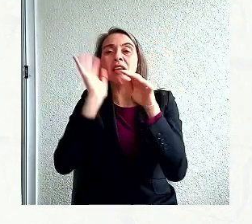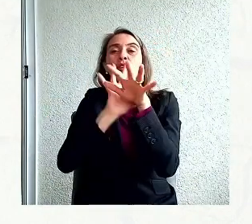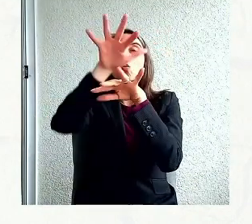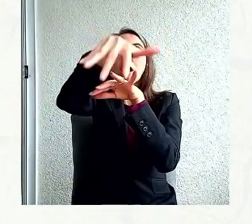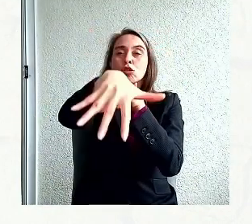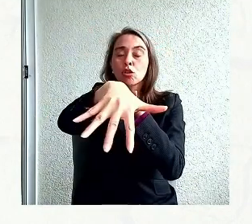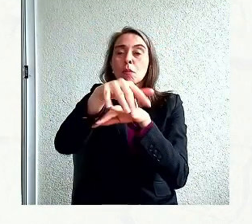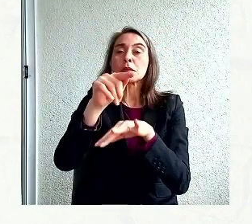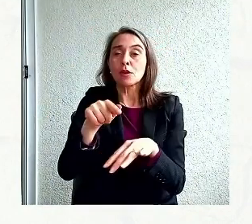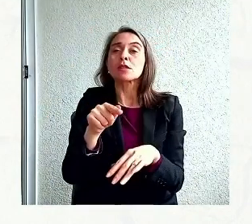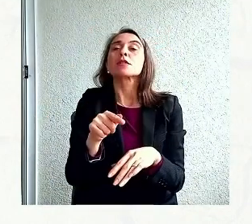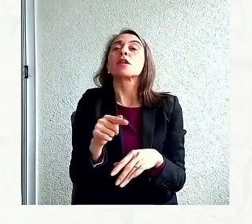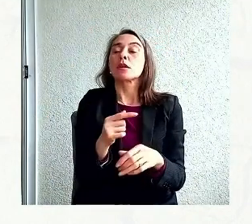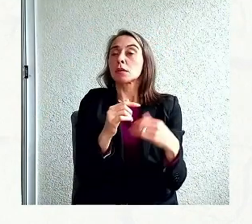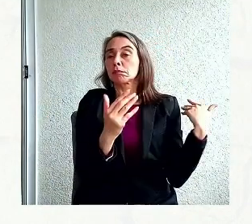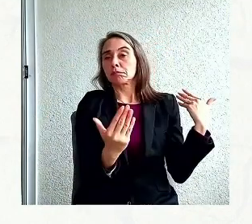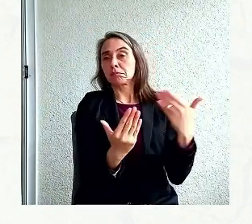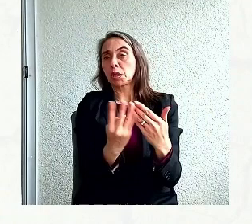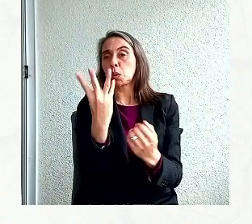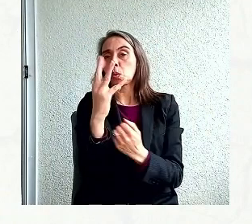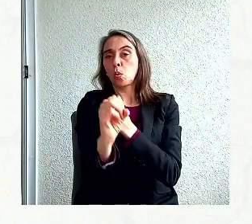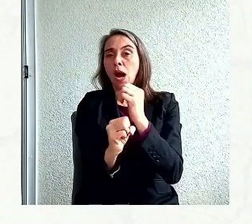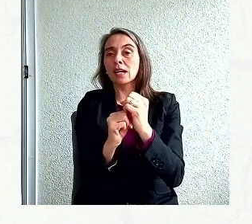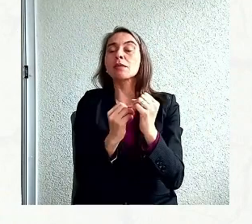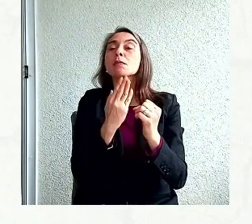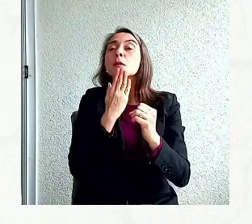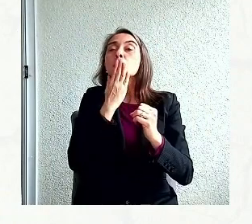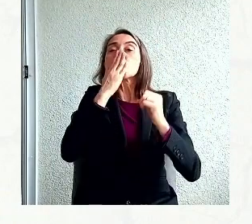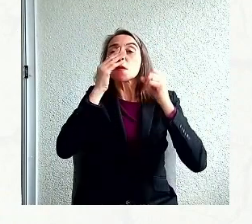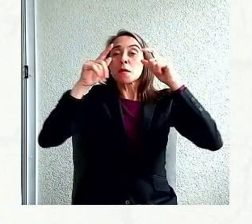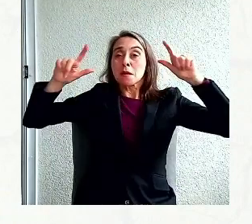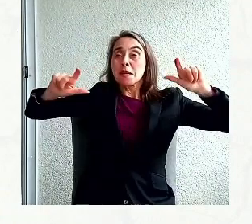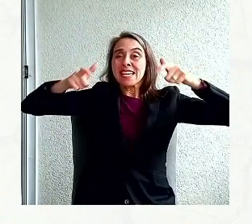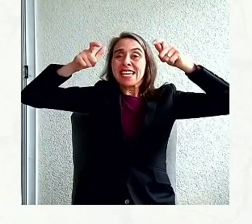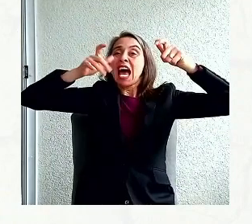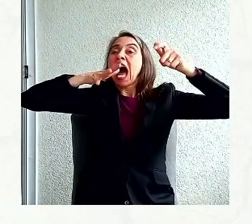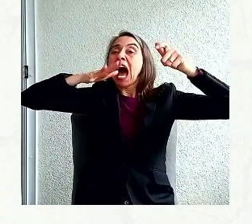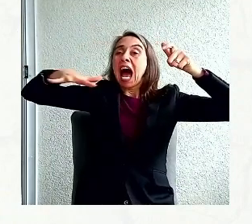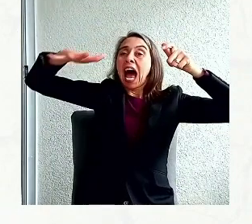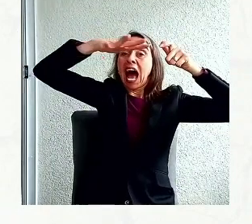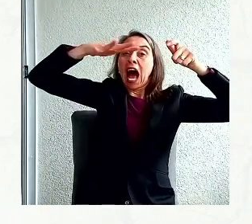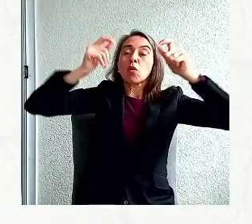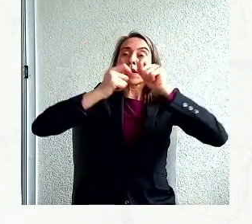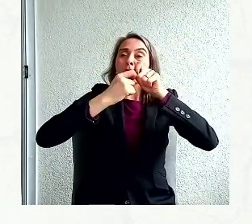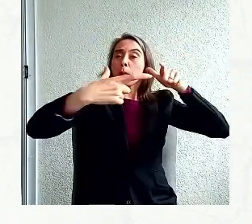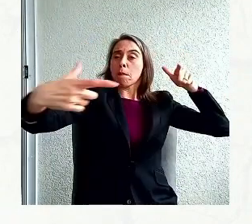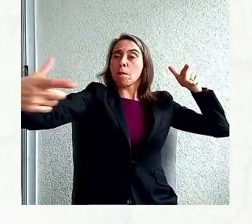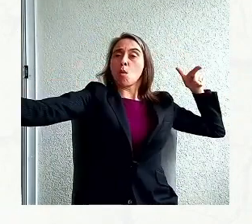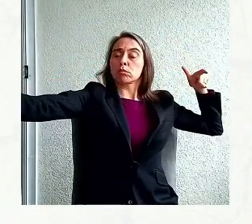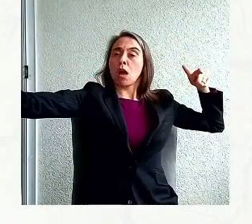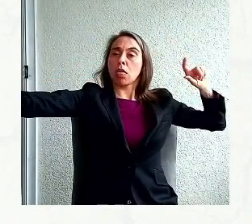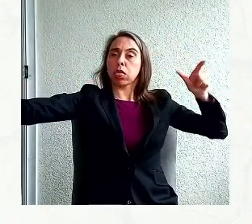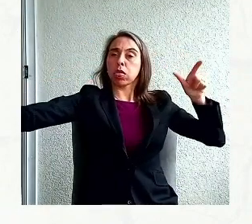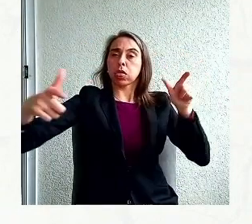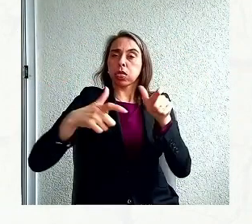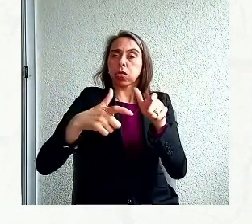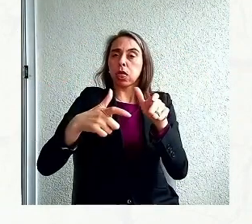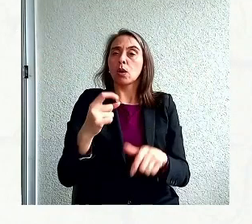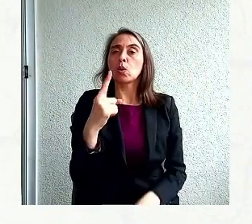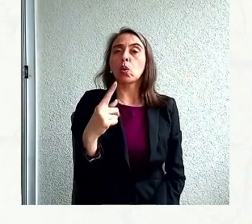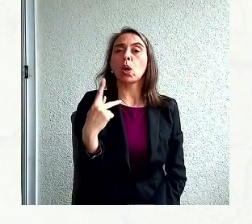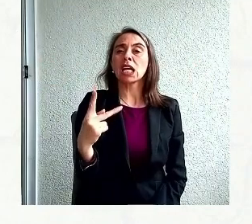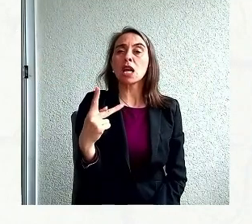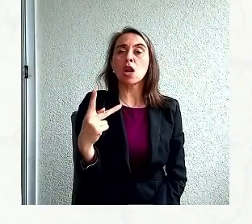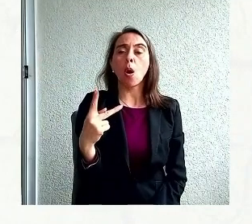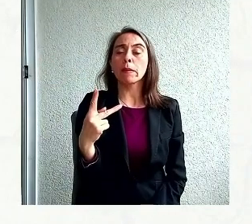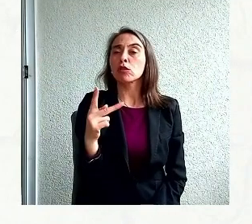fuerte retroceso, y el área que ha retrocedido es más o menos de 1 kilómetro. Y en algunas zonas se ven así, aquí para que tengan